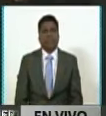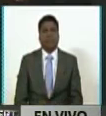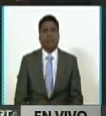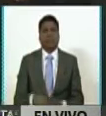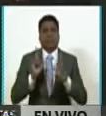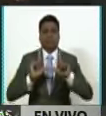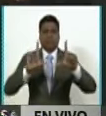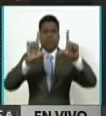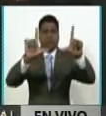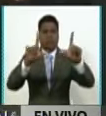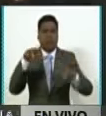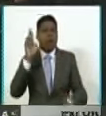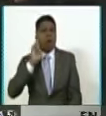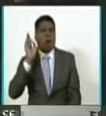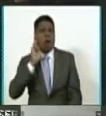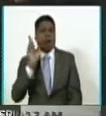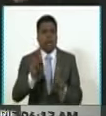comunicación,